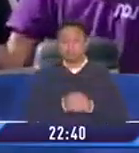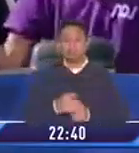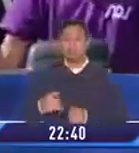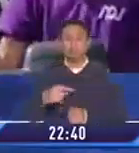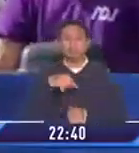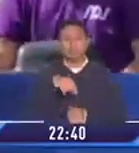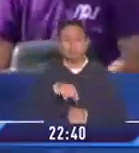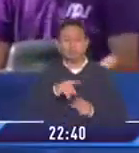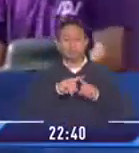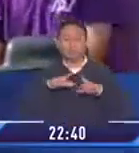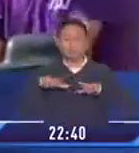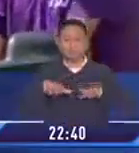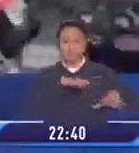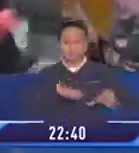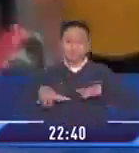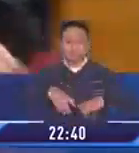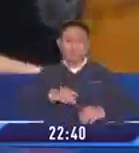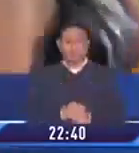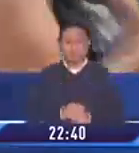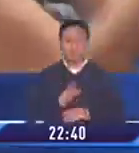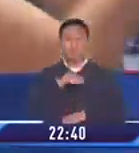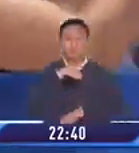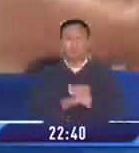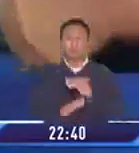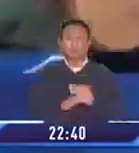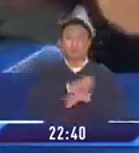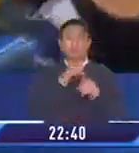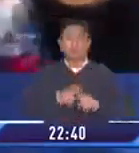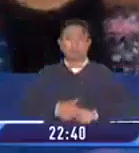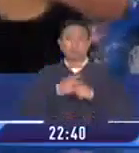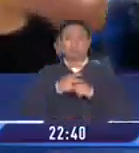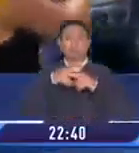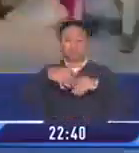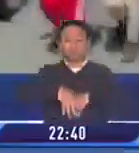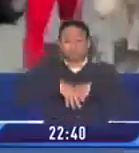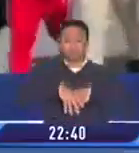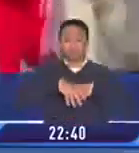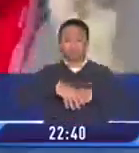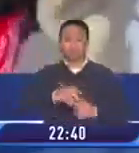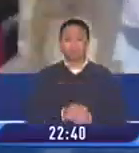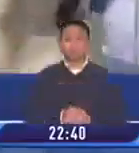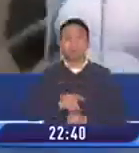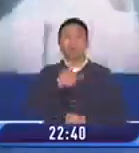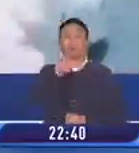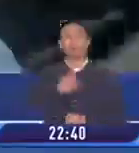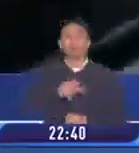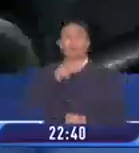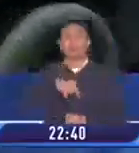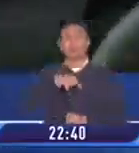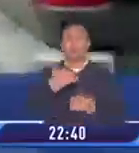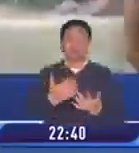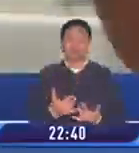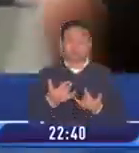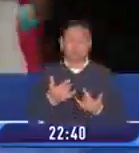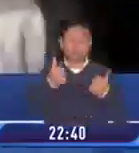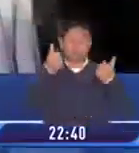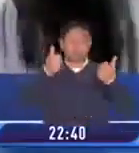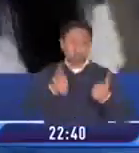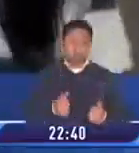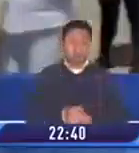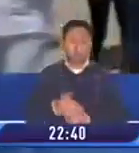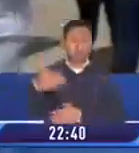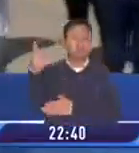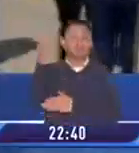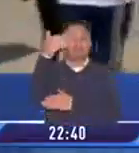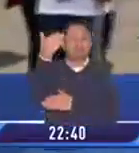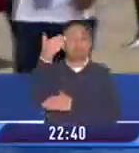realizó varias actividades. En horas de la tarde inició con una caravana y cientos de los simpatizantes lo esperaban al candidato con banderas